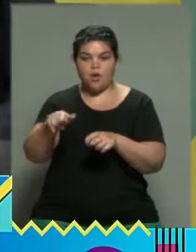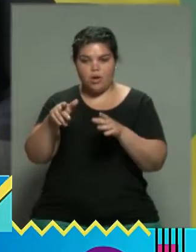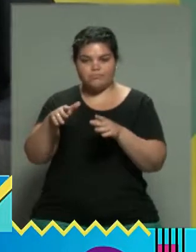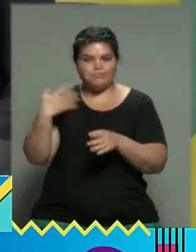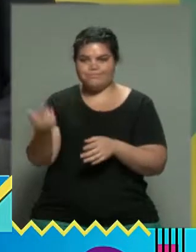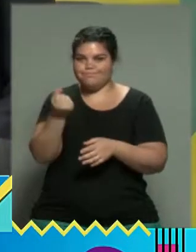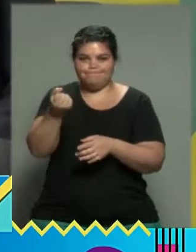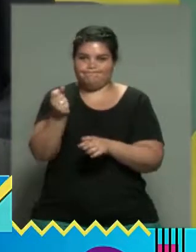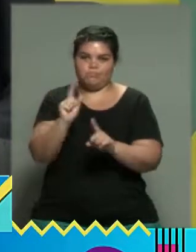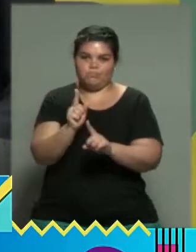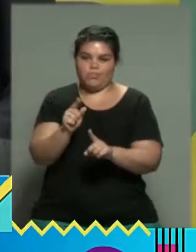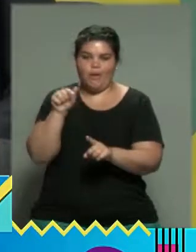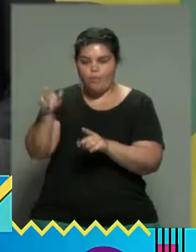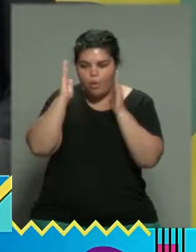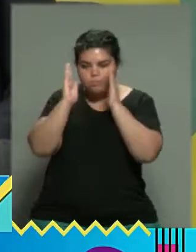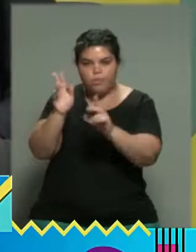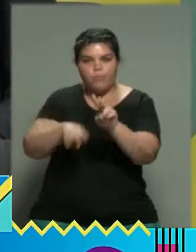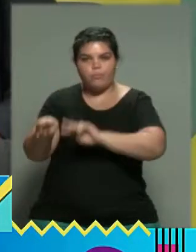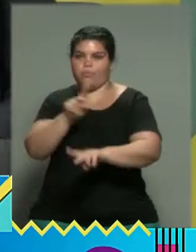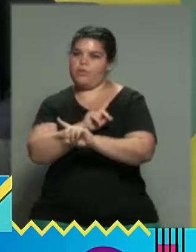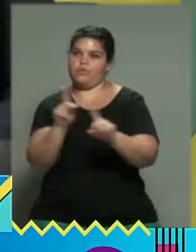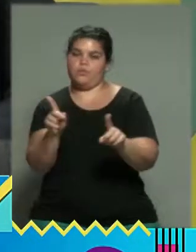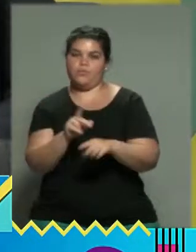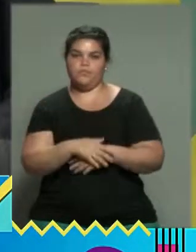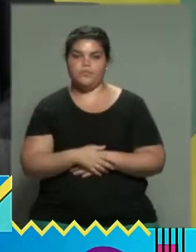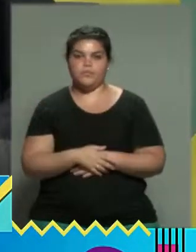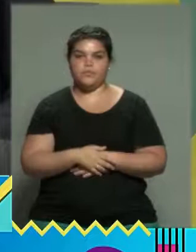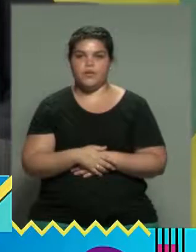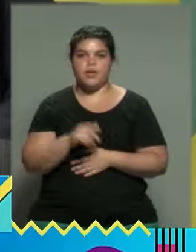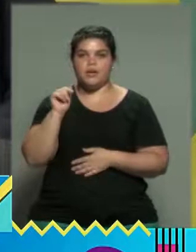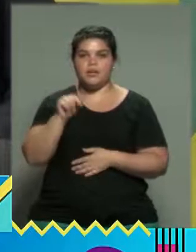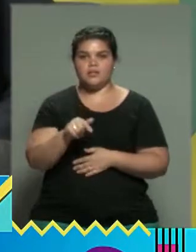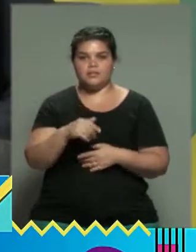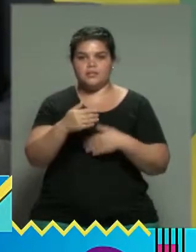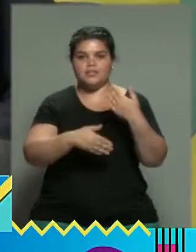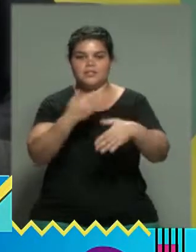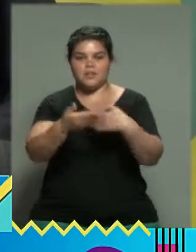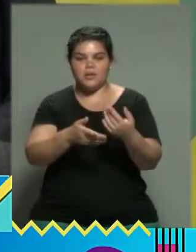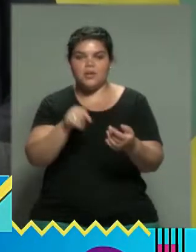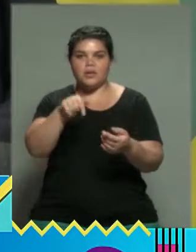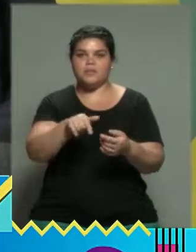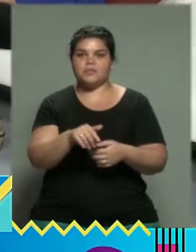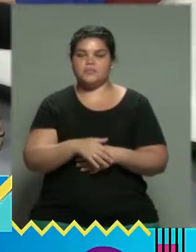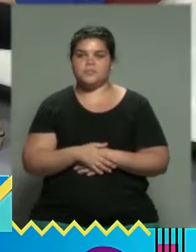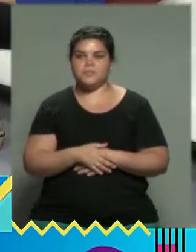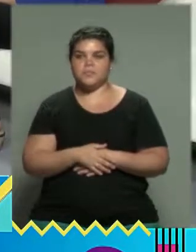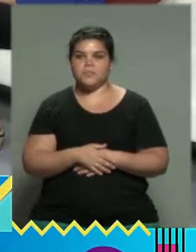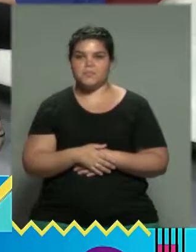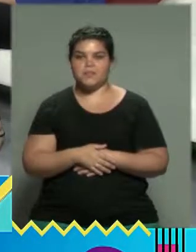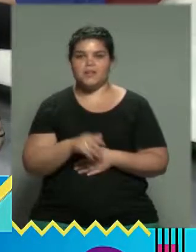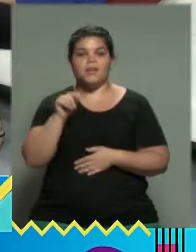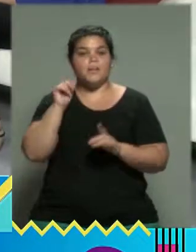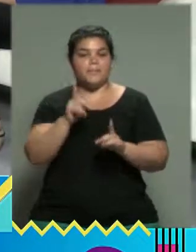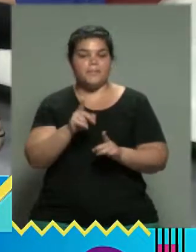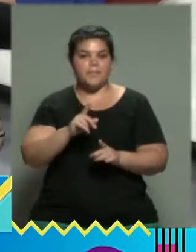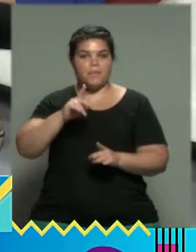¿no? El comunismo como expresión de respuesta a esta problemática no lo pudo resolver. Bien. Y la democracia tal